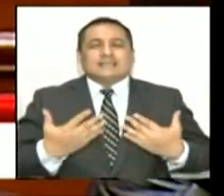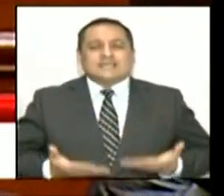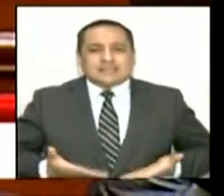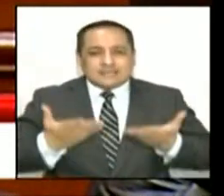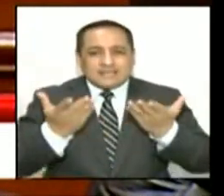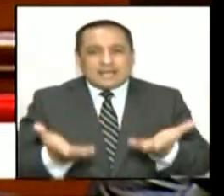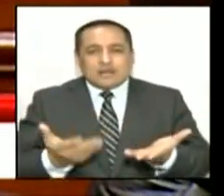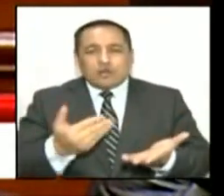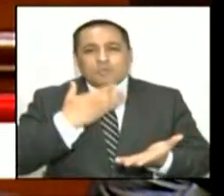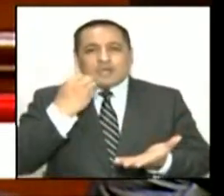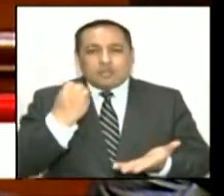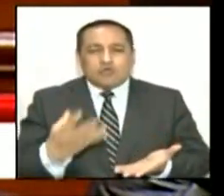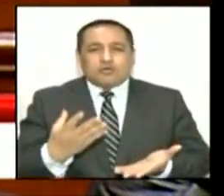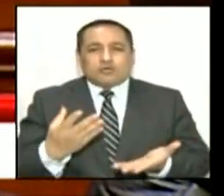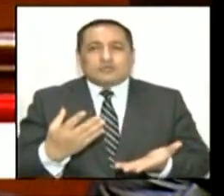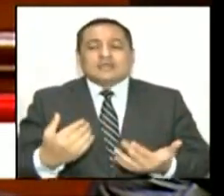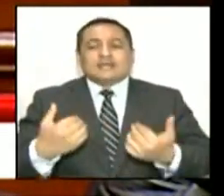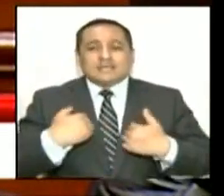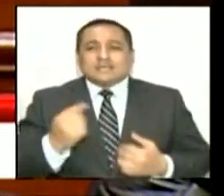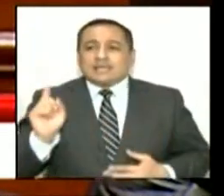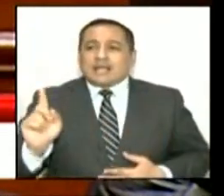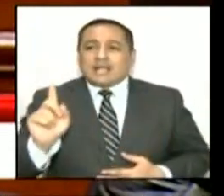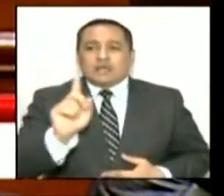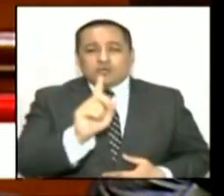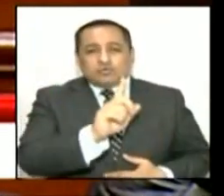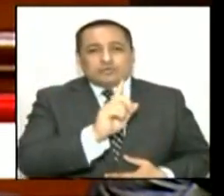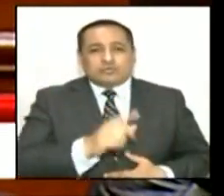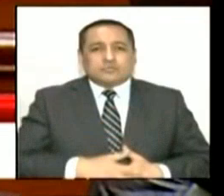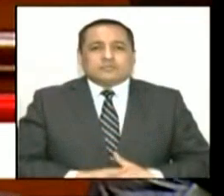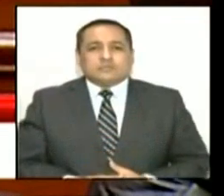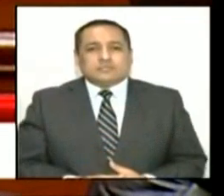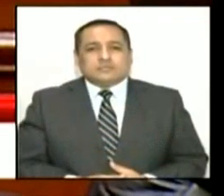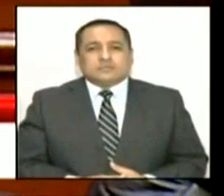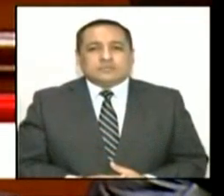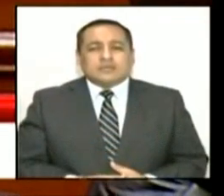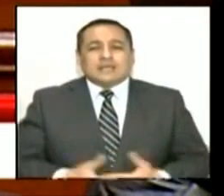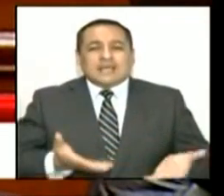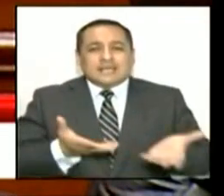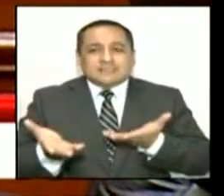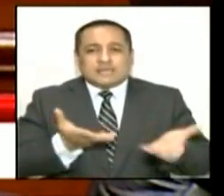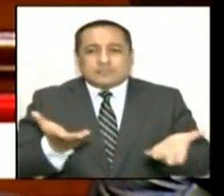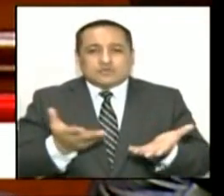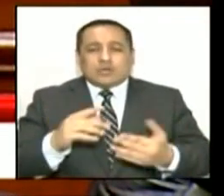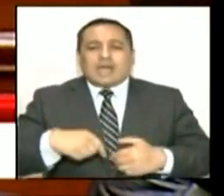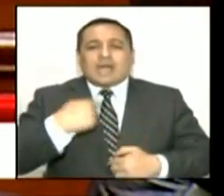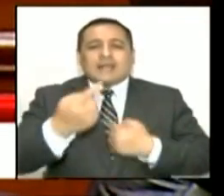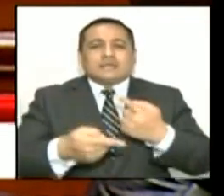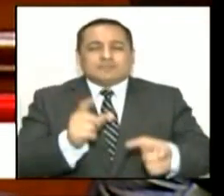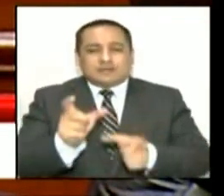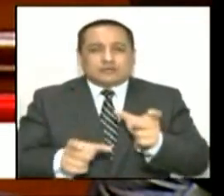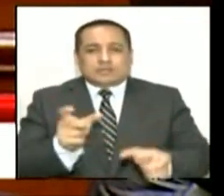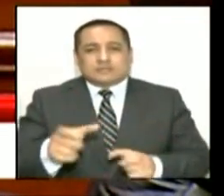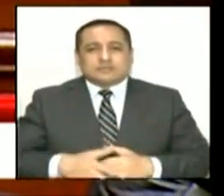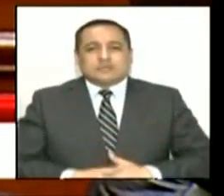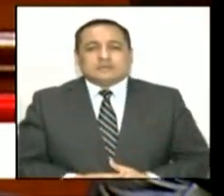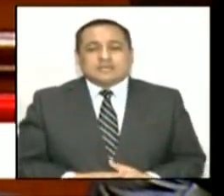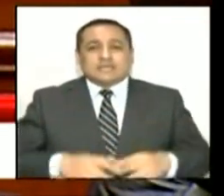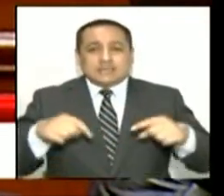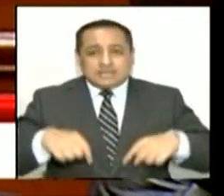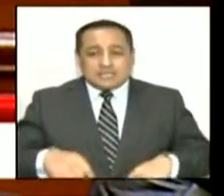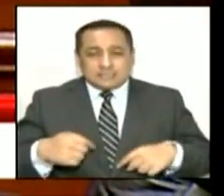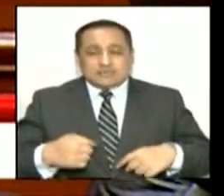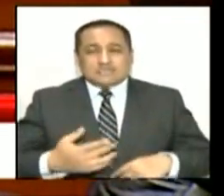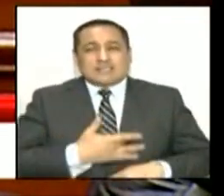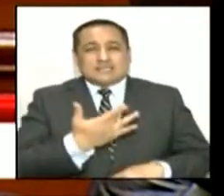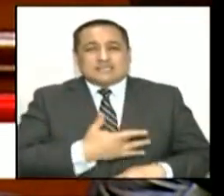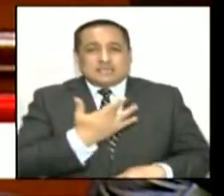mejor que tiene cada uno de nosotros en servicio a los demás. Y esta vocación de